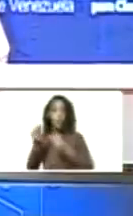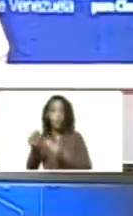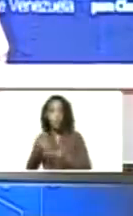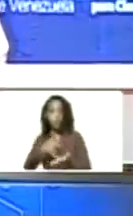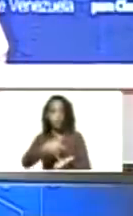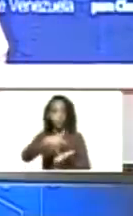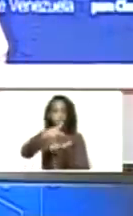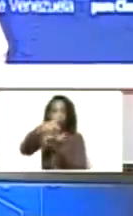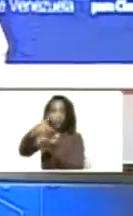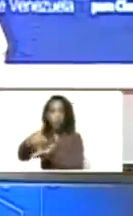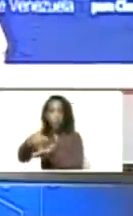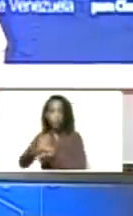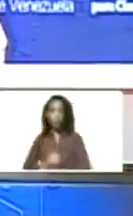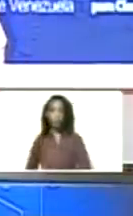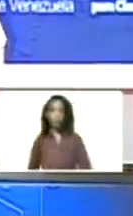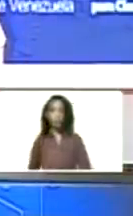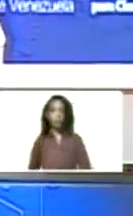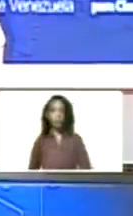premiar